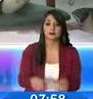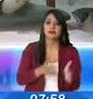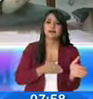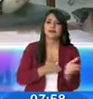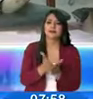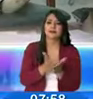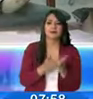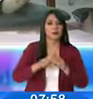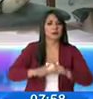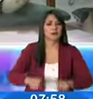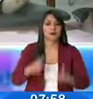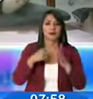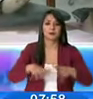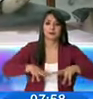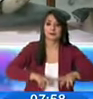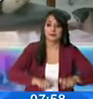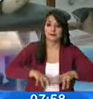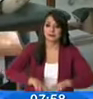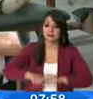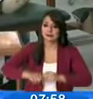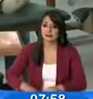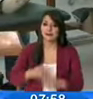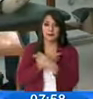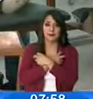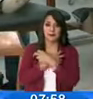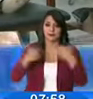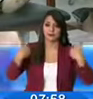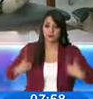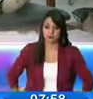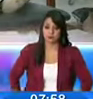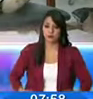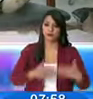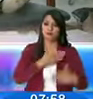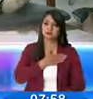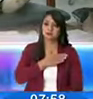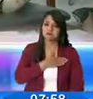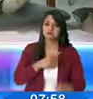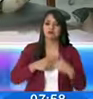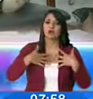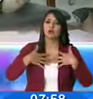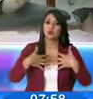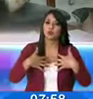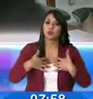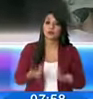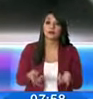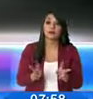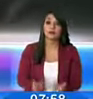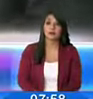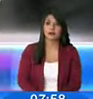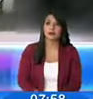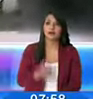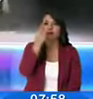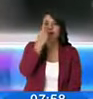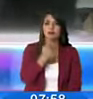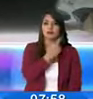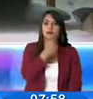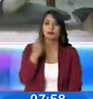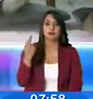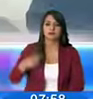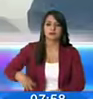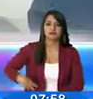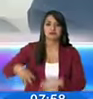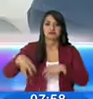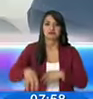integrado hidromasaje, traumatología, cardiometabólico, respiratorio, incluido la rehabilitación de